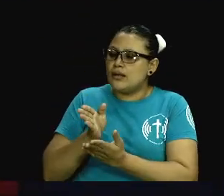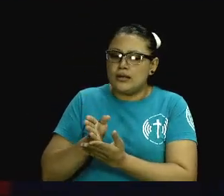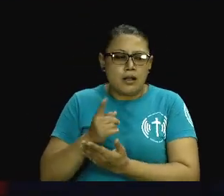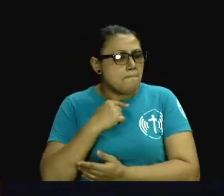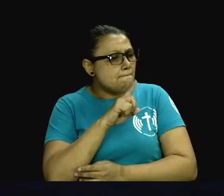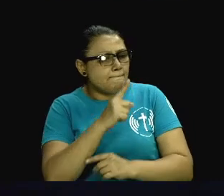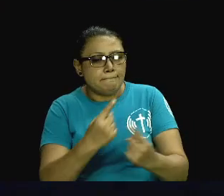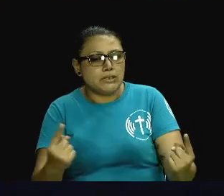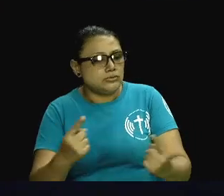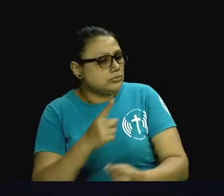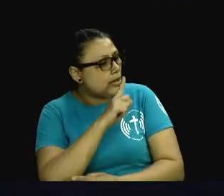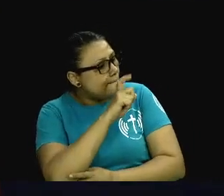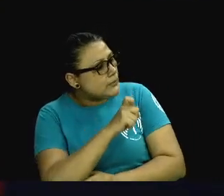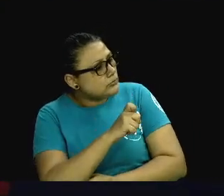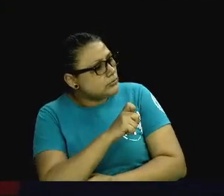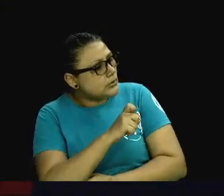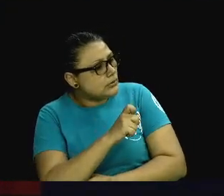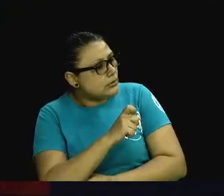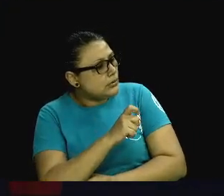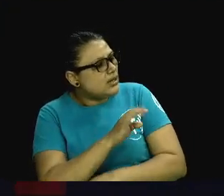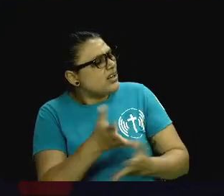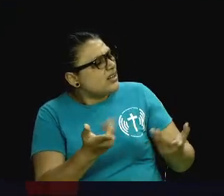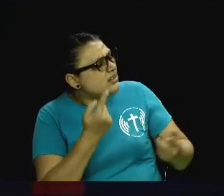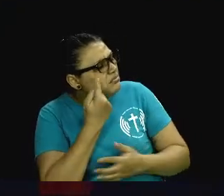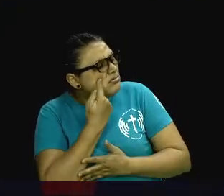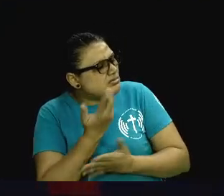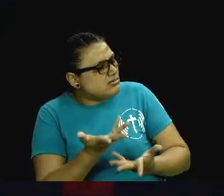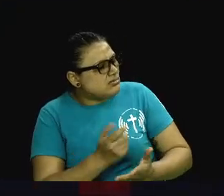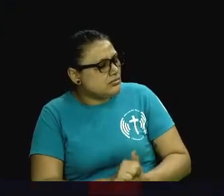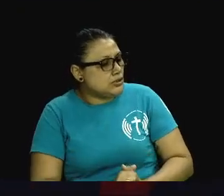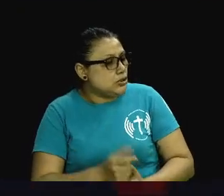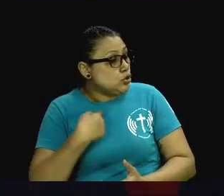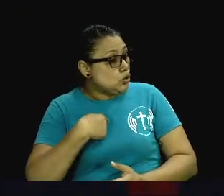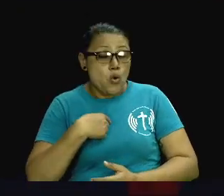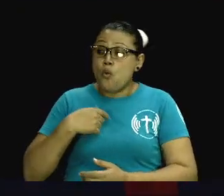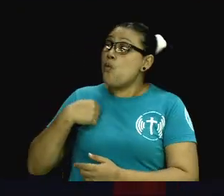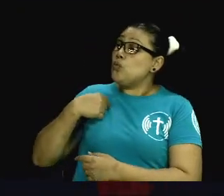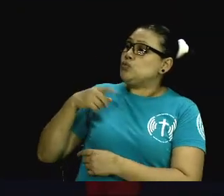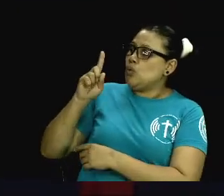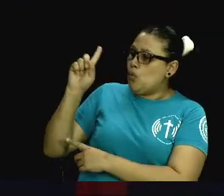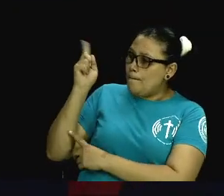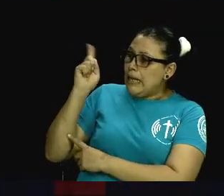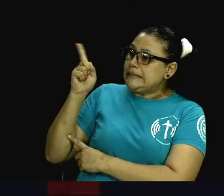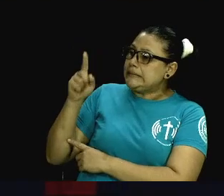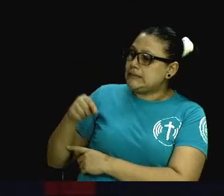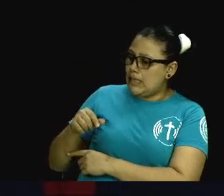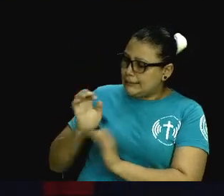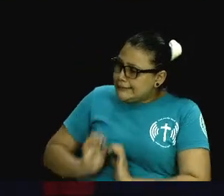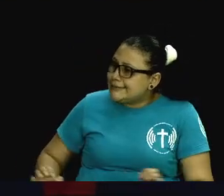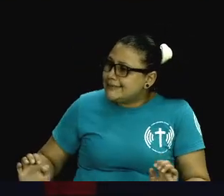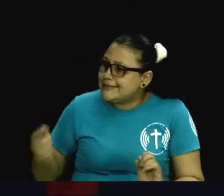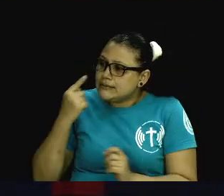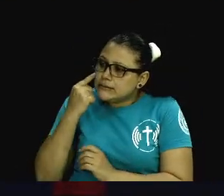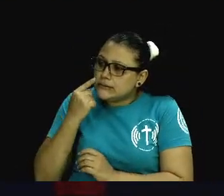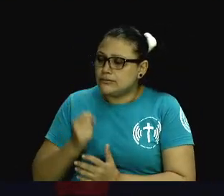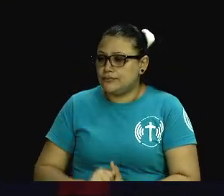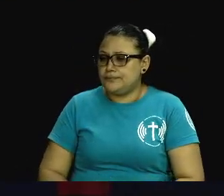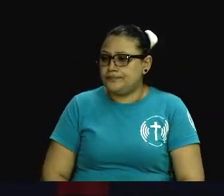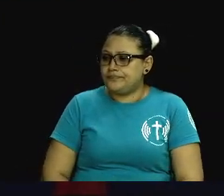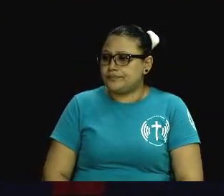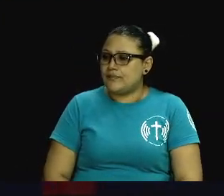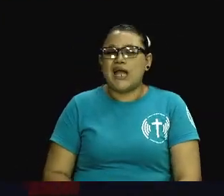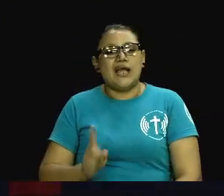quería ver trabajo yo soy maestra de niños pequeños de parvularia a pues no me dijo anda toca aquella